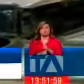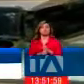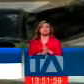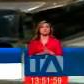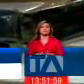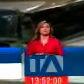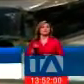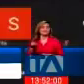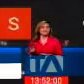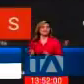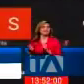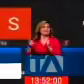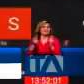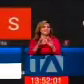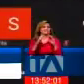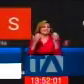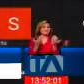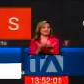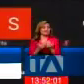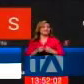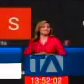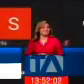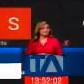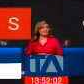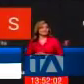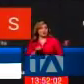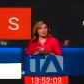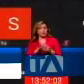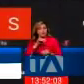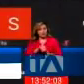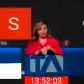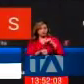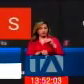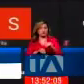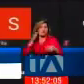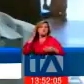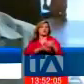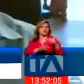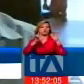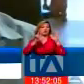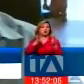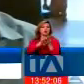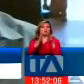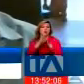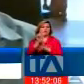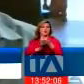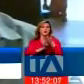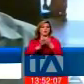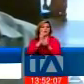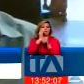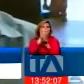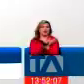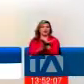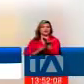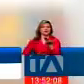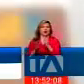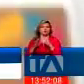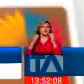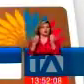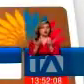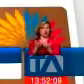aportes deben ser entregados a la comisión, pues se pretende aprobar el informe hasta el 8 de noviembre. Así lo anunció el presidente de la comisión,